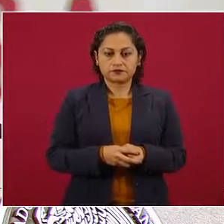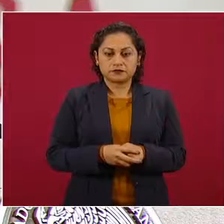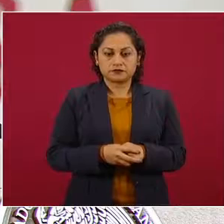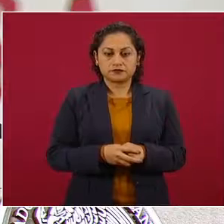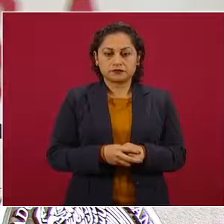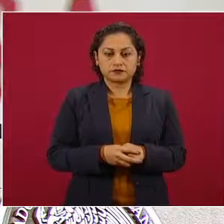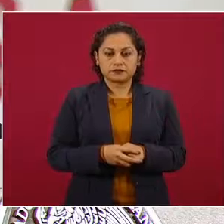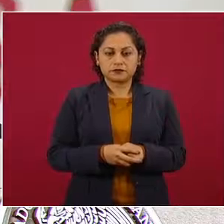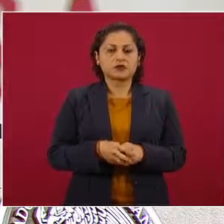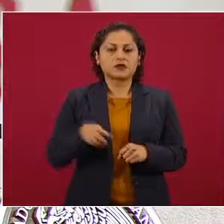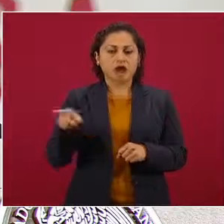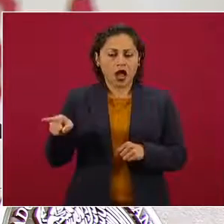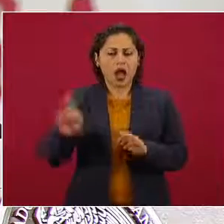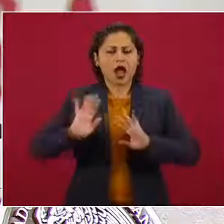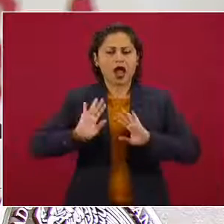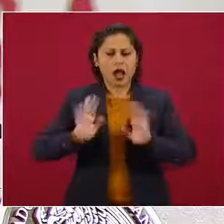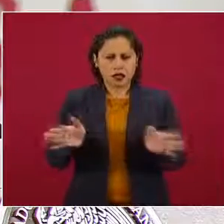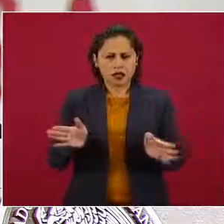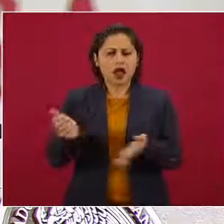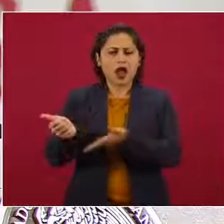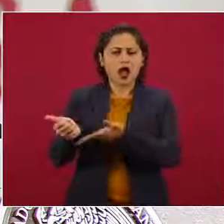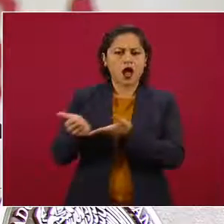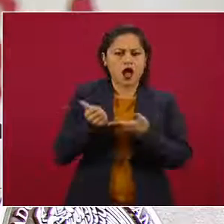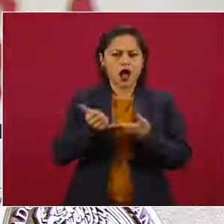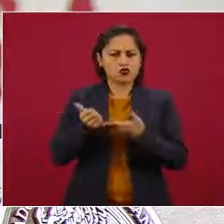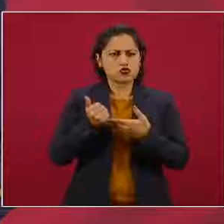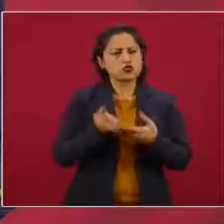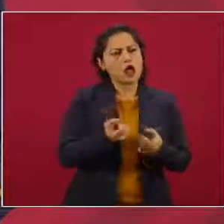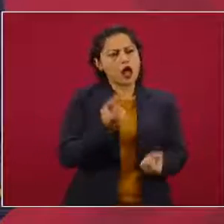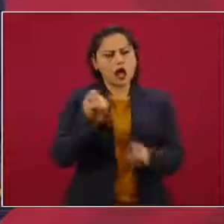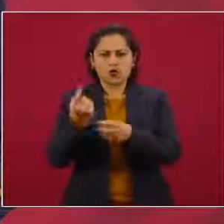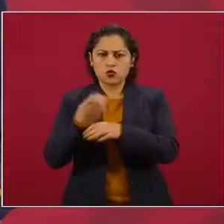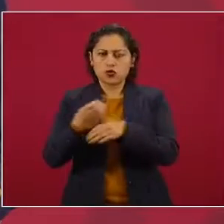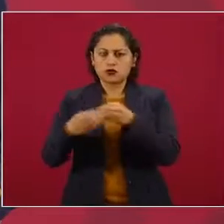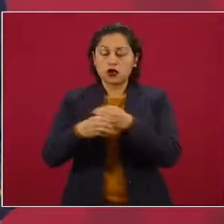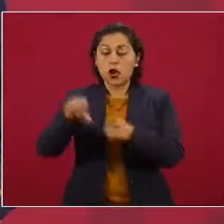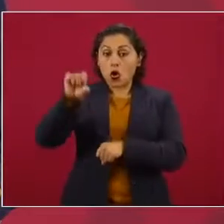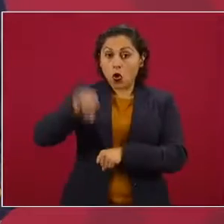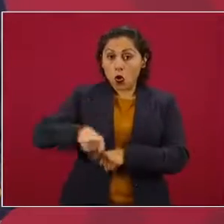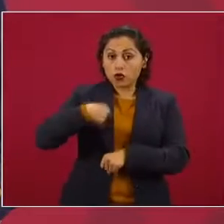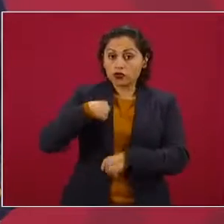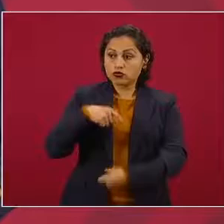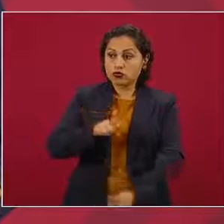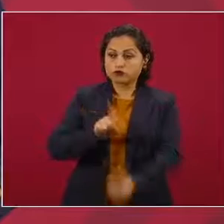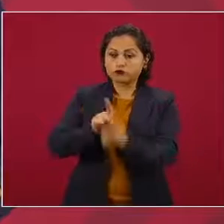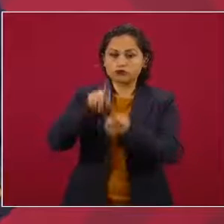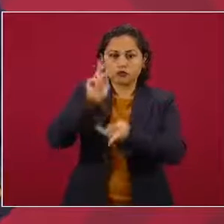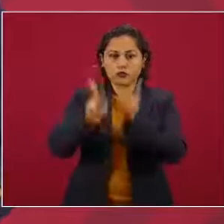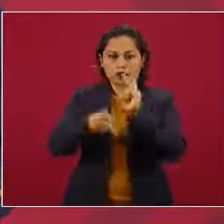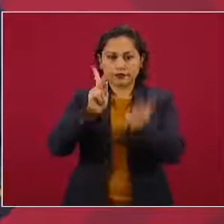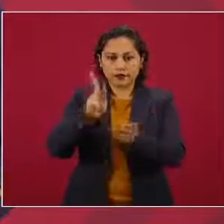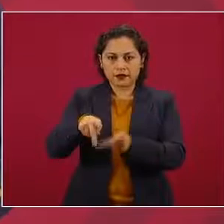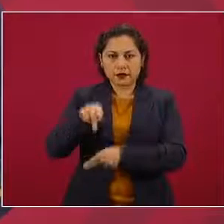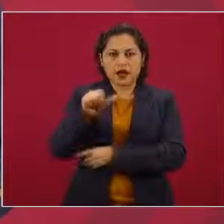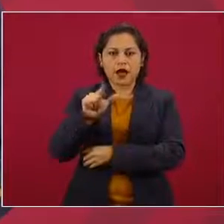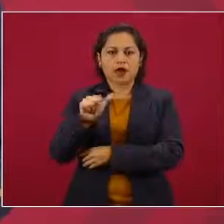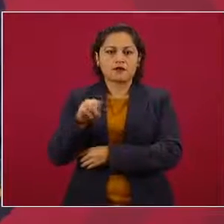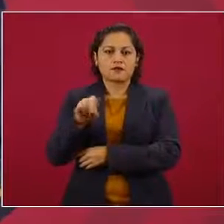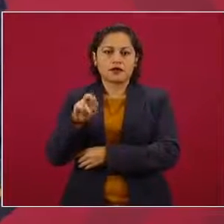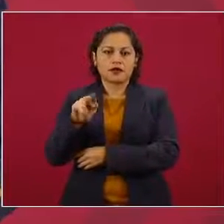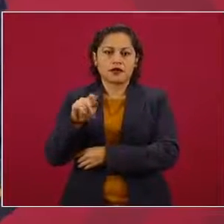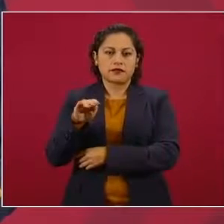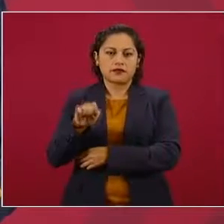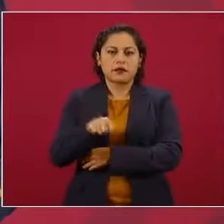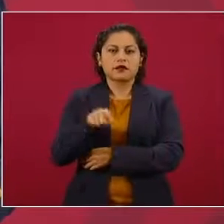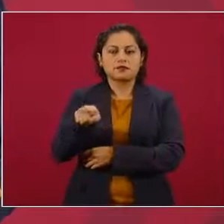atendiendo cosas. Hoy hablé con el almirante y ayer